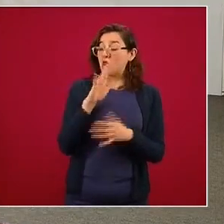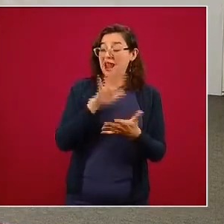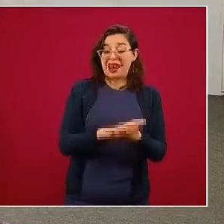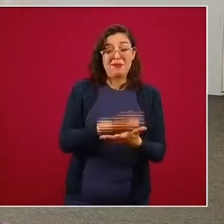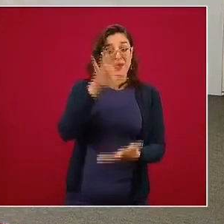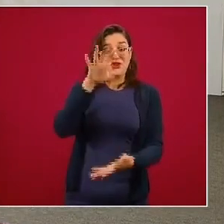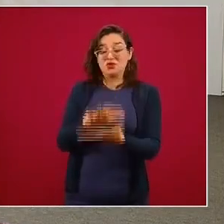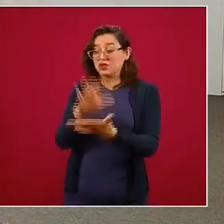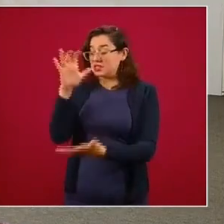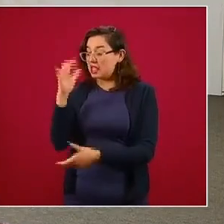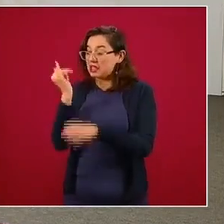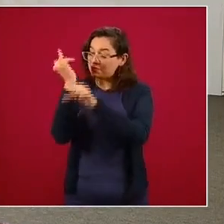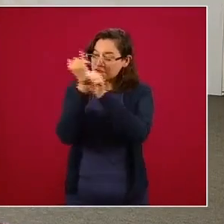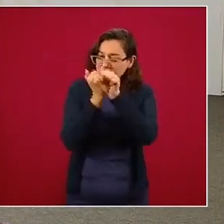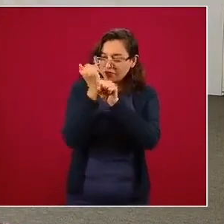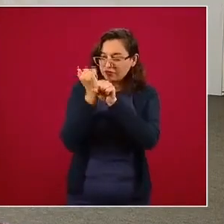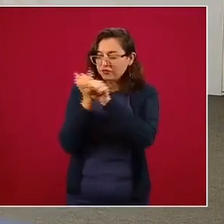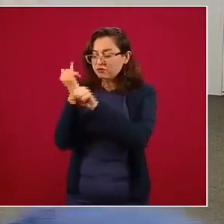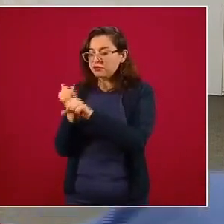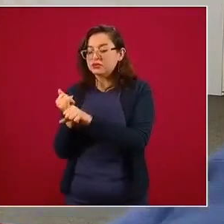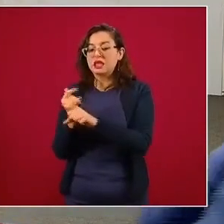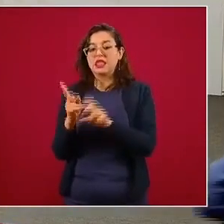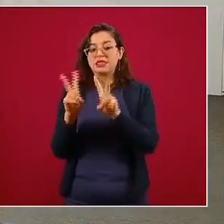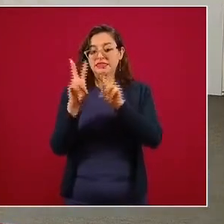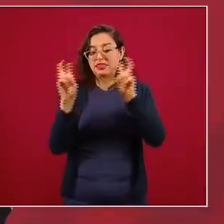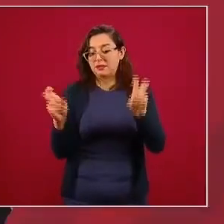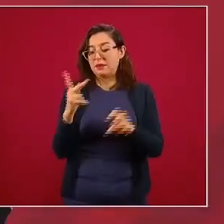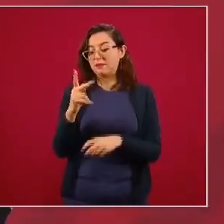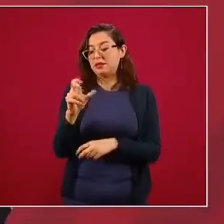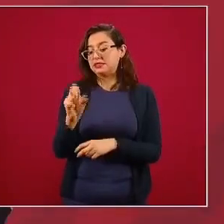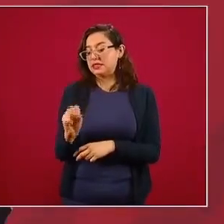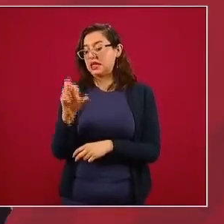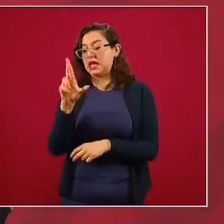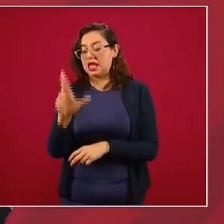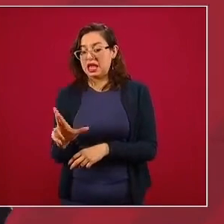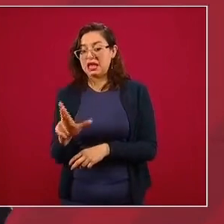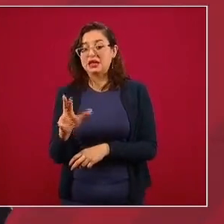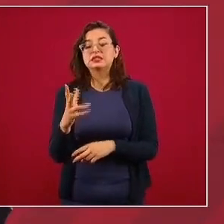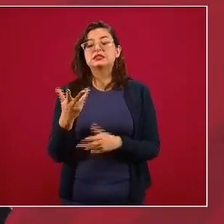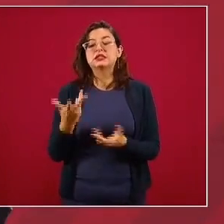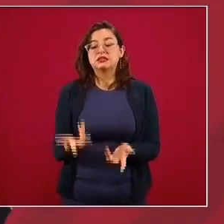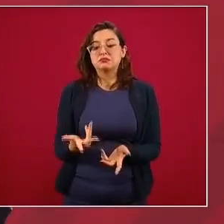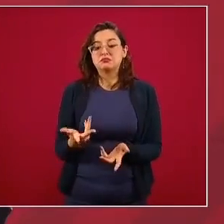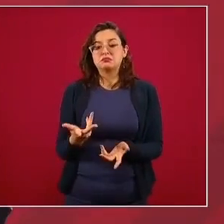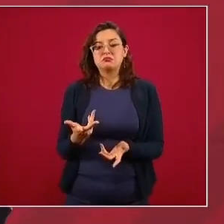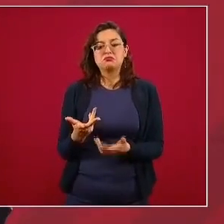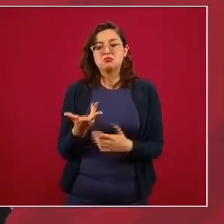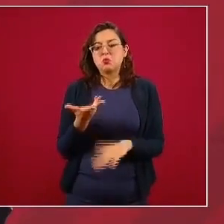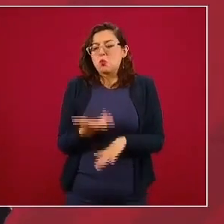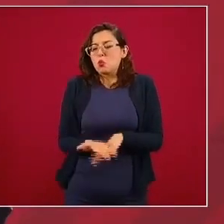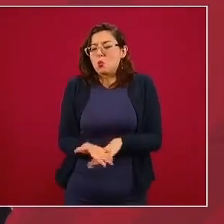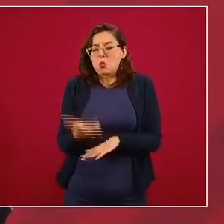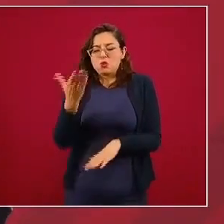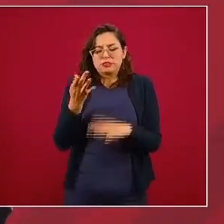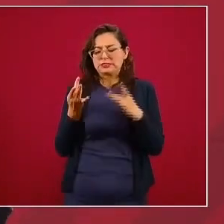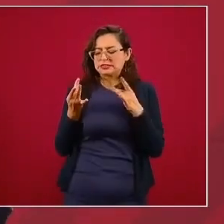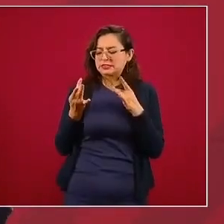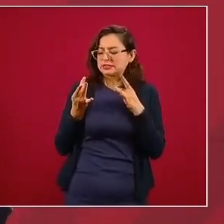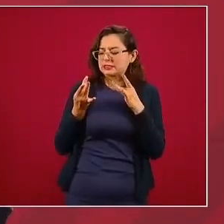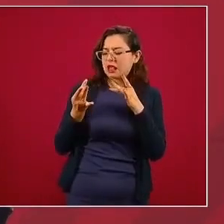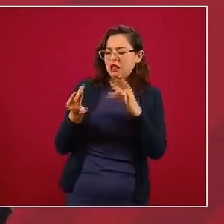interpretado es que la técnica de PCR, la reacción en cadena de la polimerasa, es una técnica tan sensible que